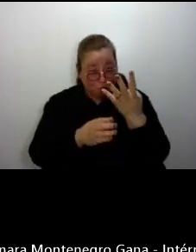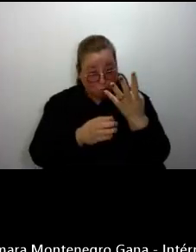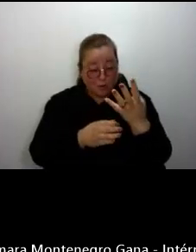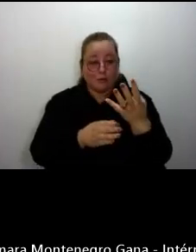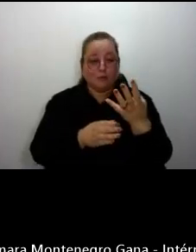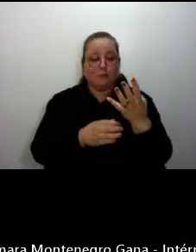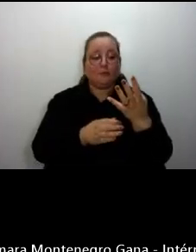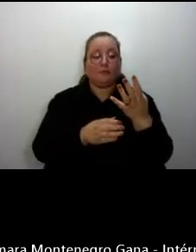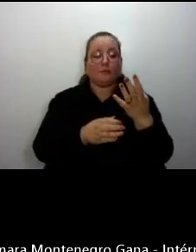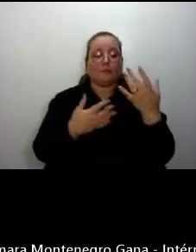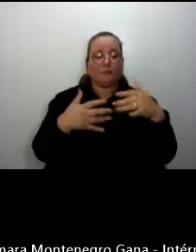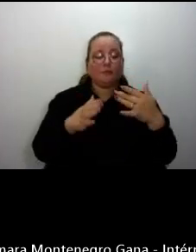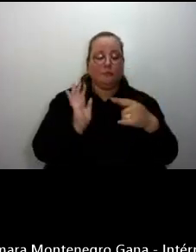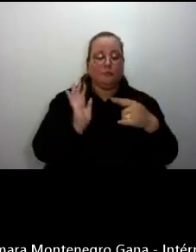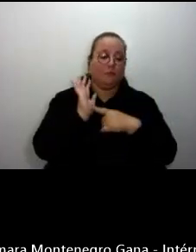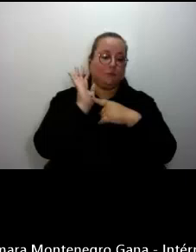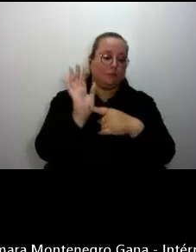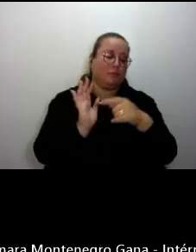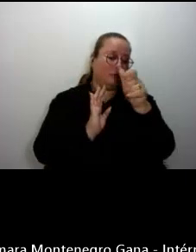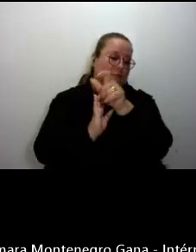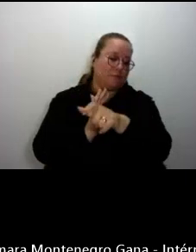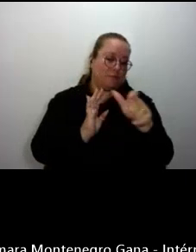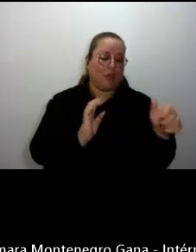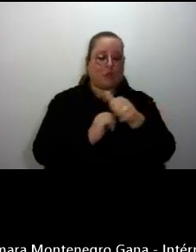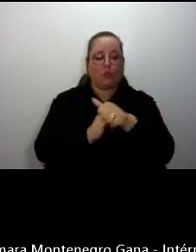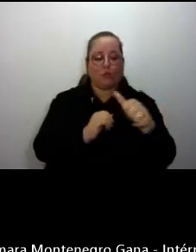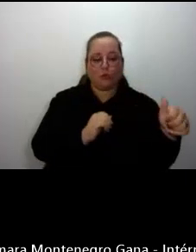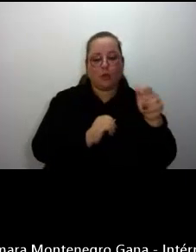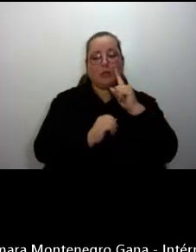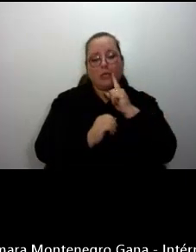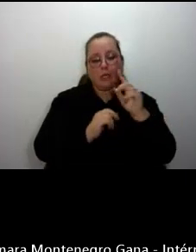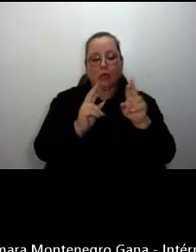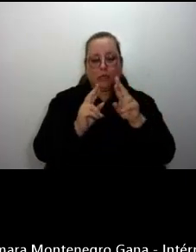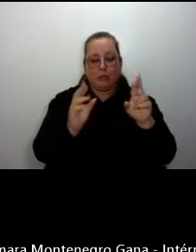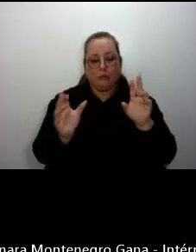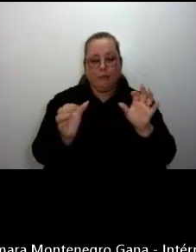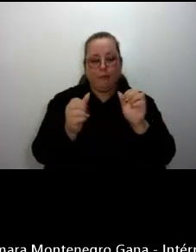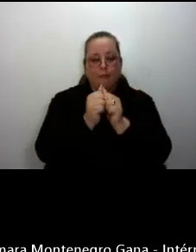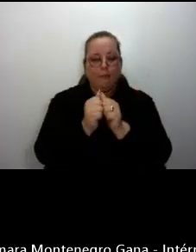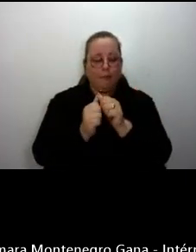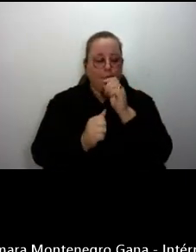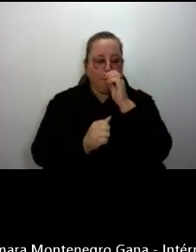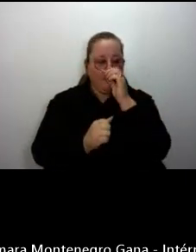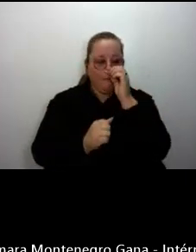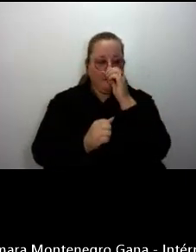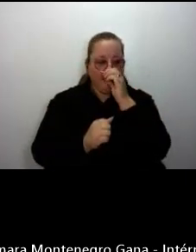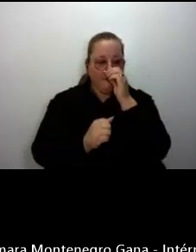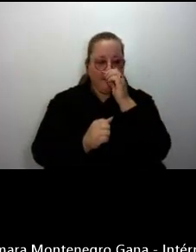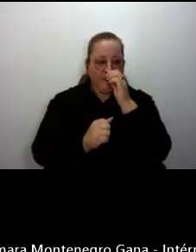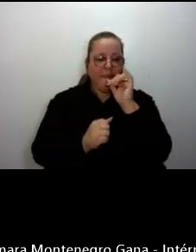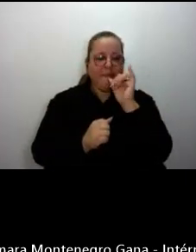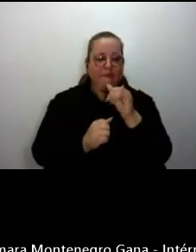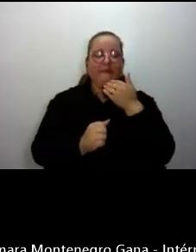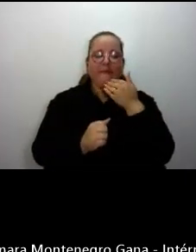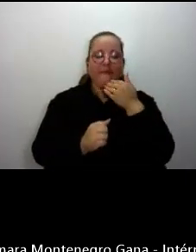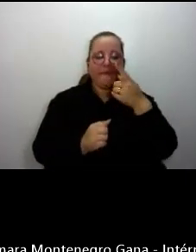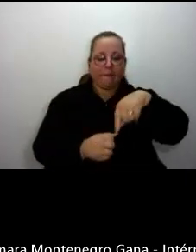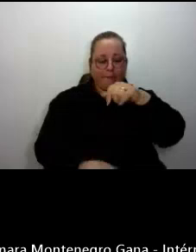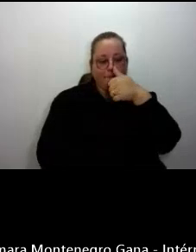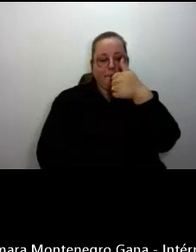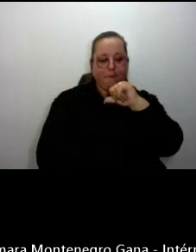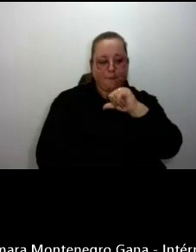importante que darlo a conocer a todas las personas que intervienen en él. Eh, y el elemento de la confidencialidad o que